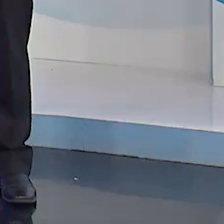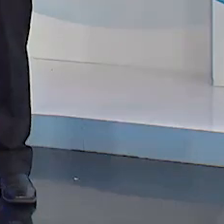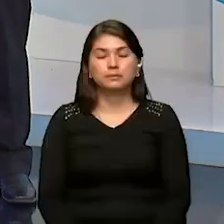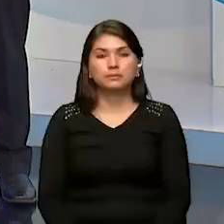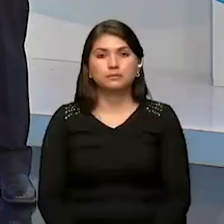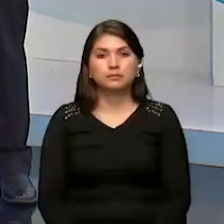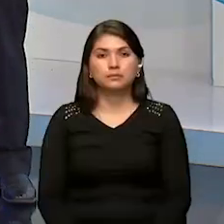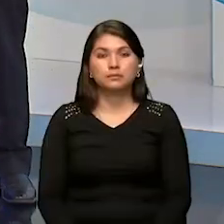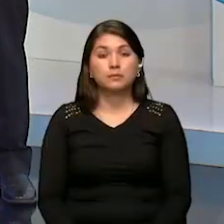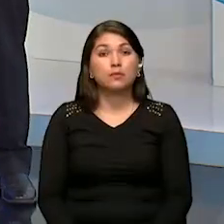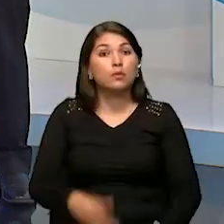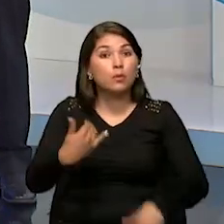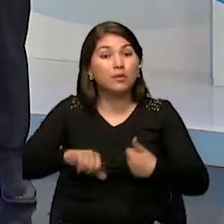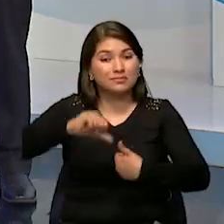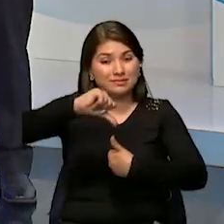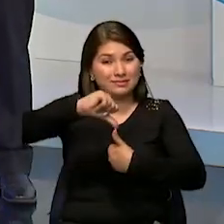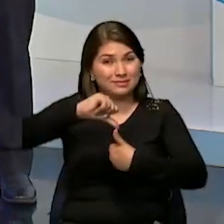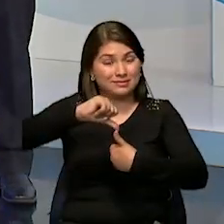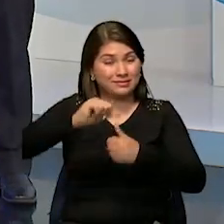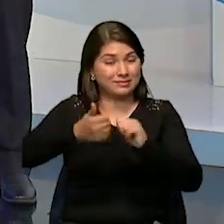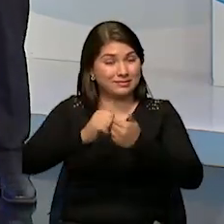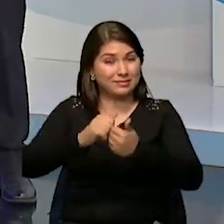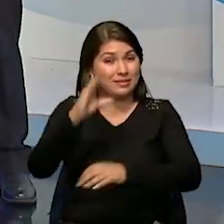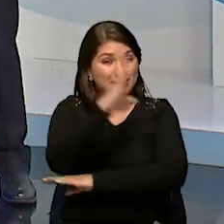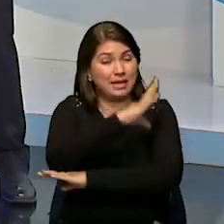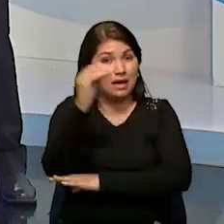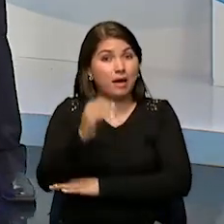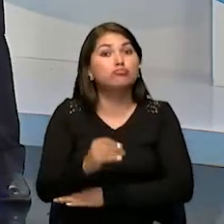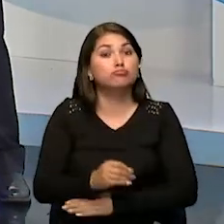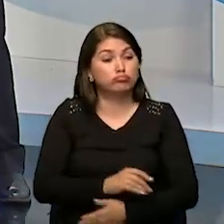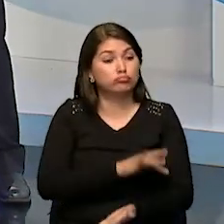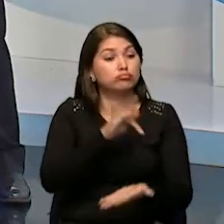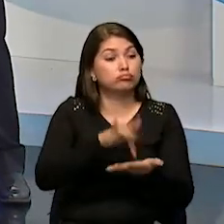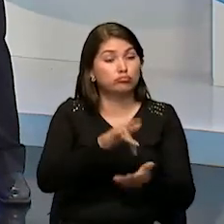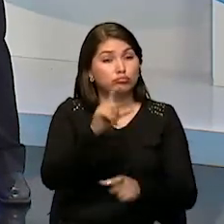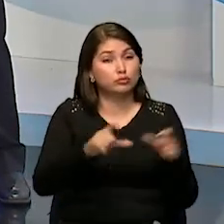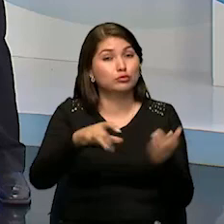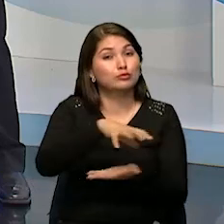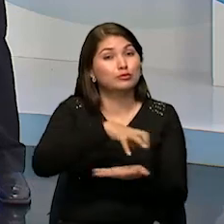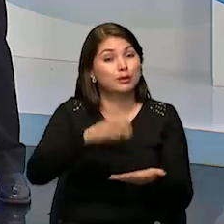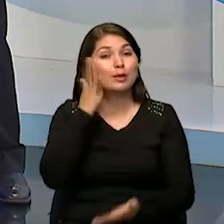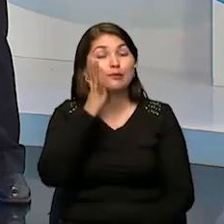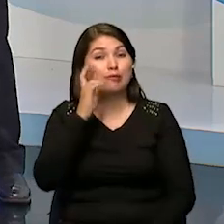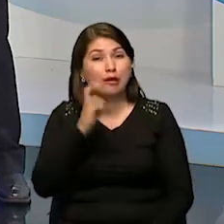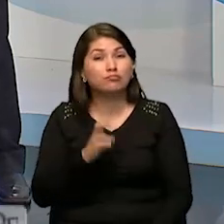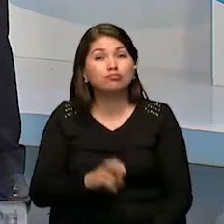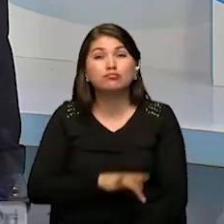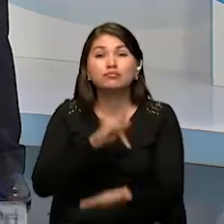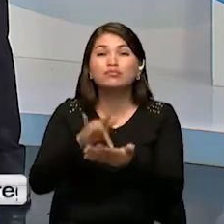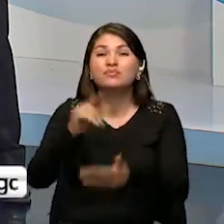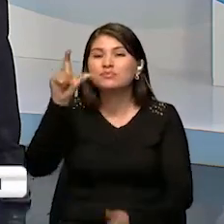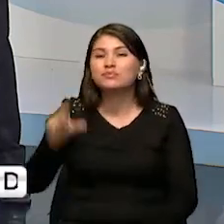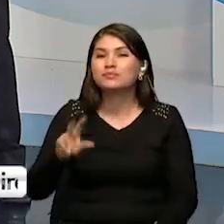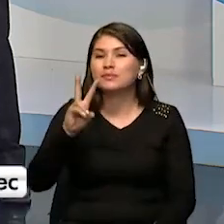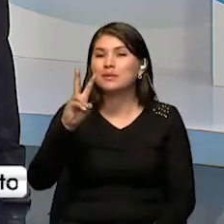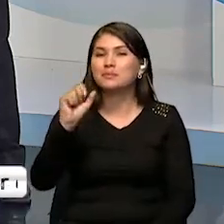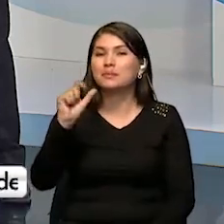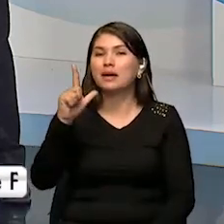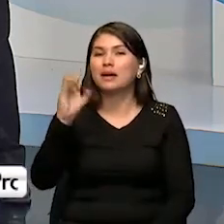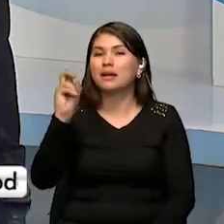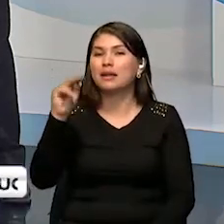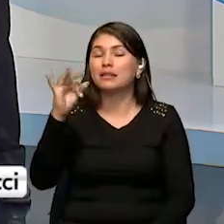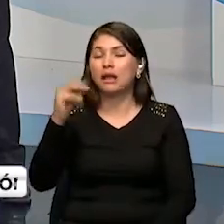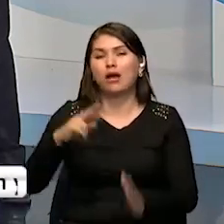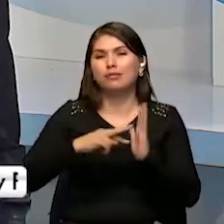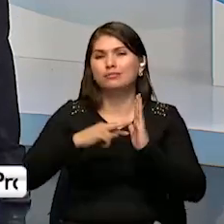Seguimos hablando de los Juegos Centroamericanos y del Caribe. Habrá competencia de los santandereanos y de los norte santandereanos. Una de ellas, Valentina Becerra Quintanilla, la